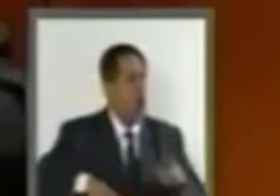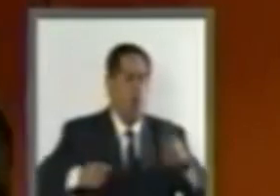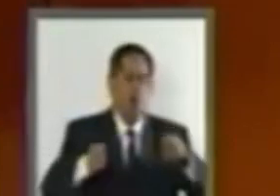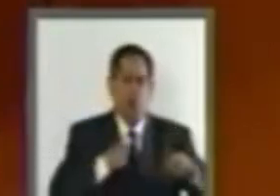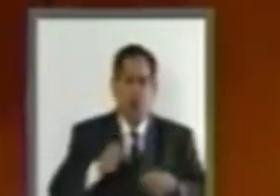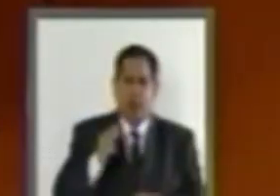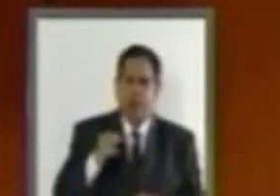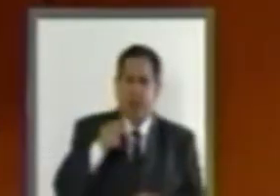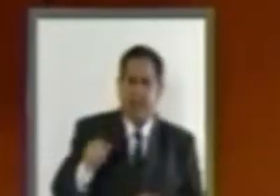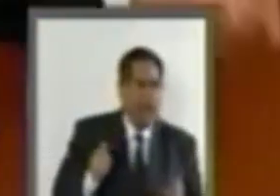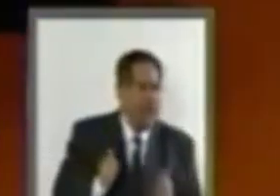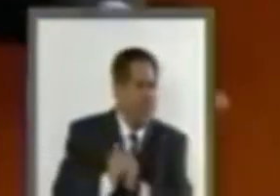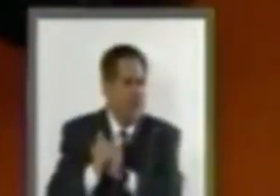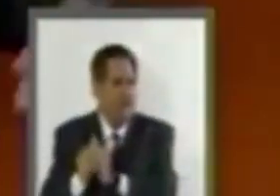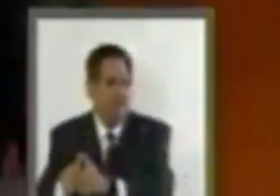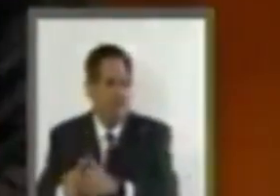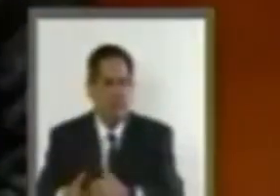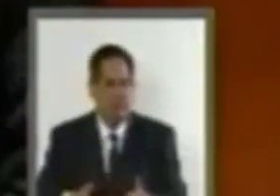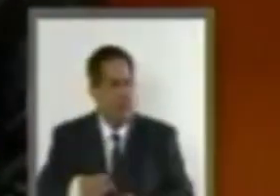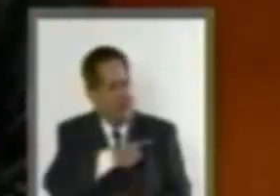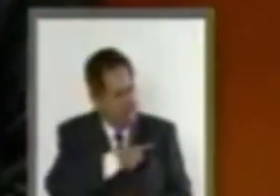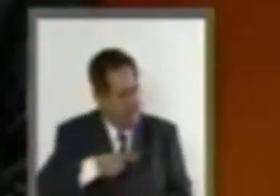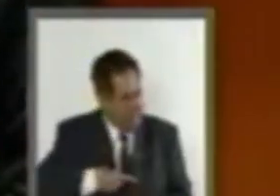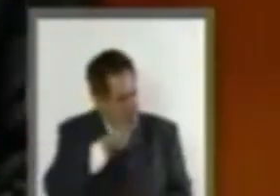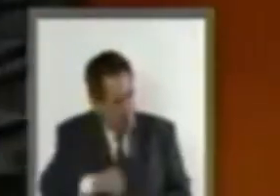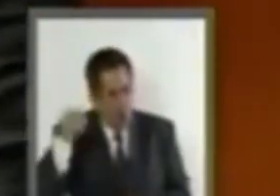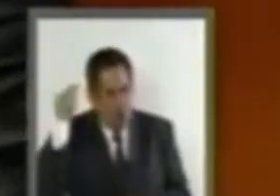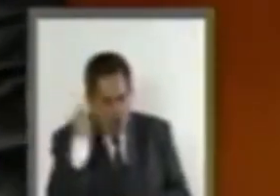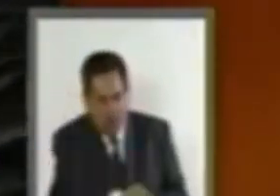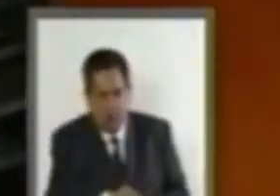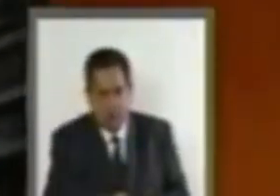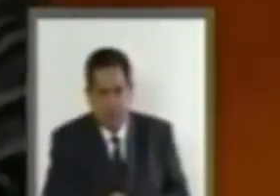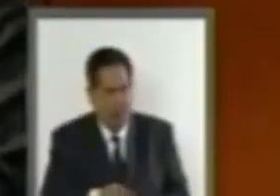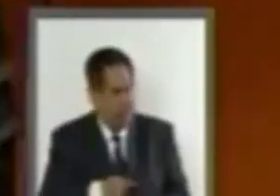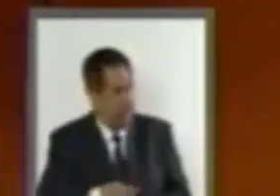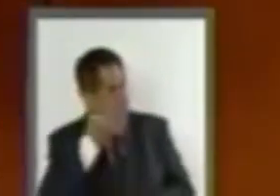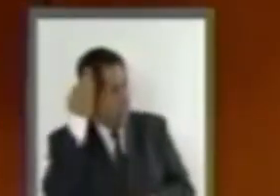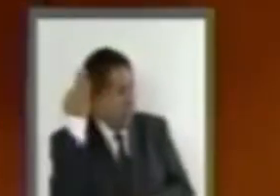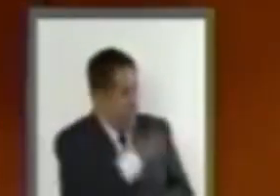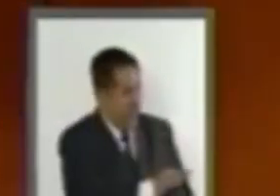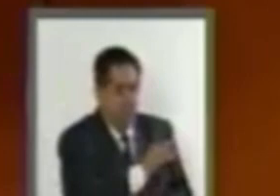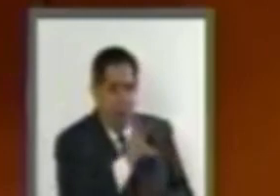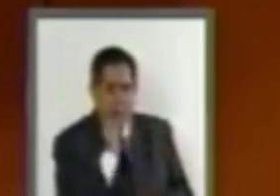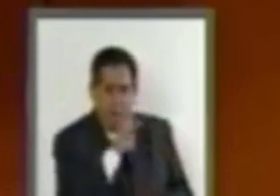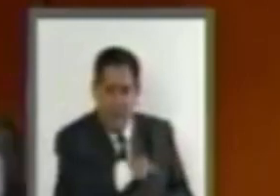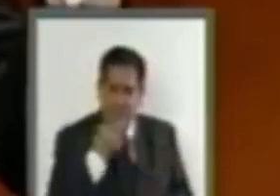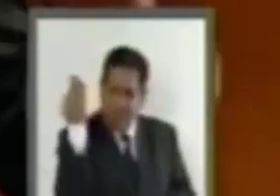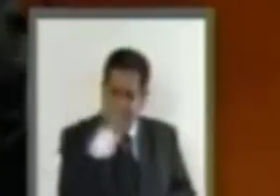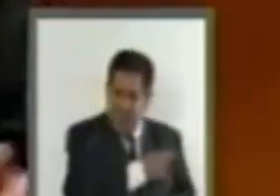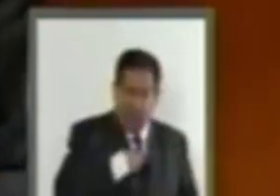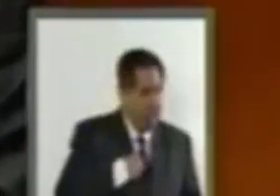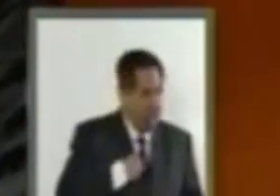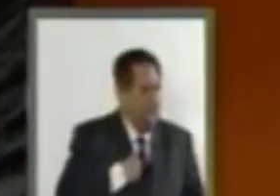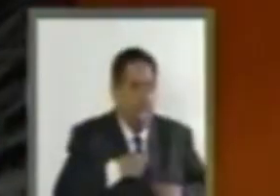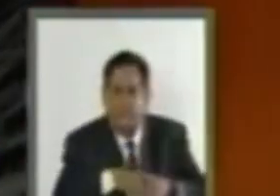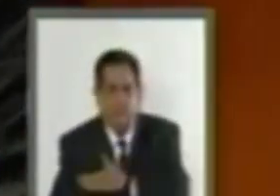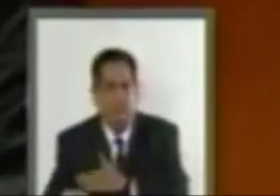se está utilizando esto pues con una motivación política muy clara, no de las organizaciones, de algunos